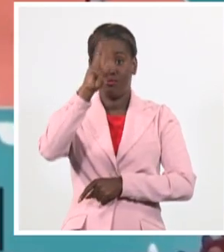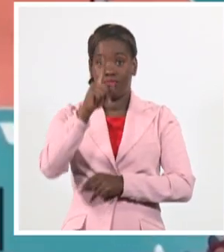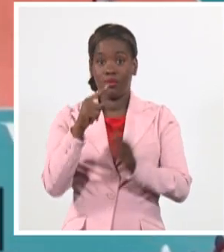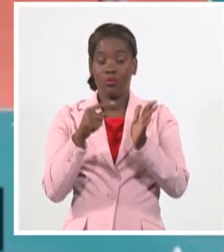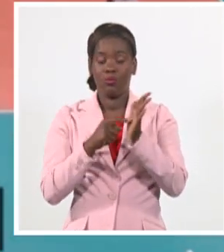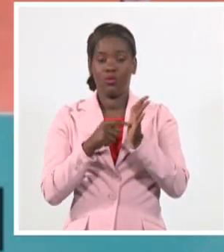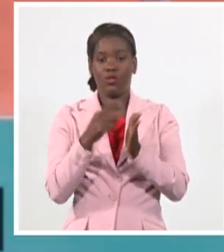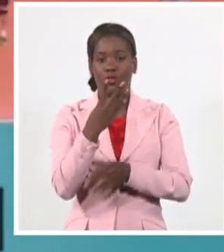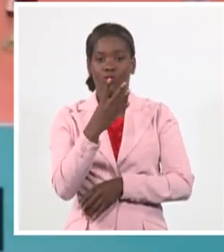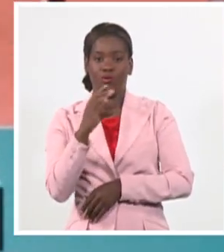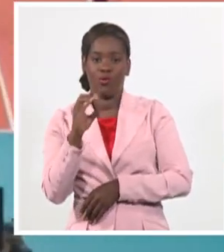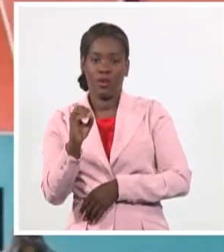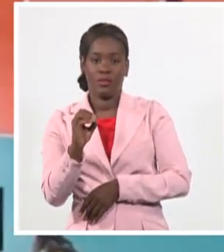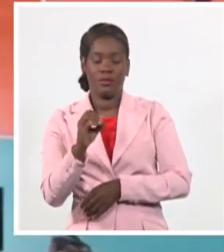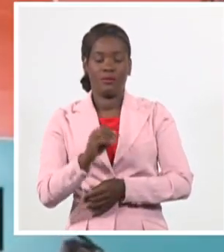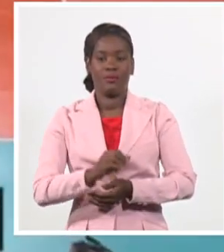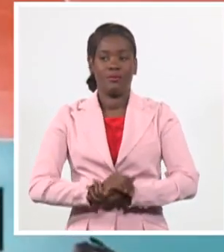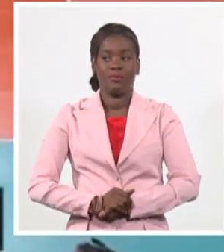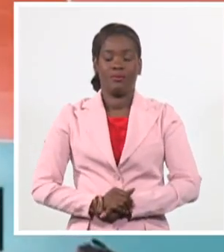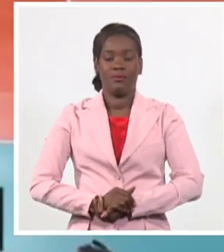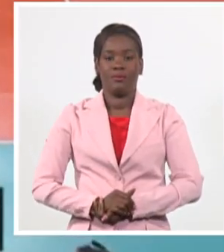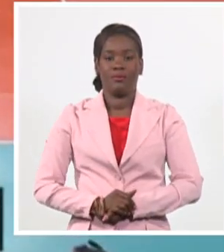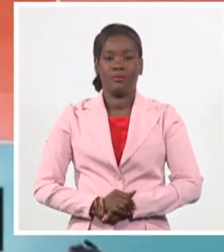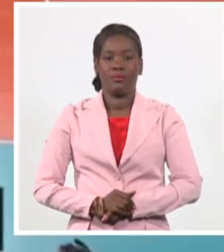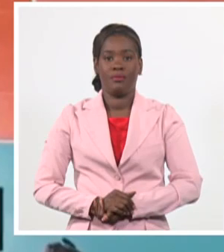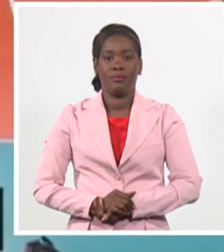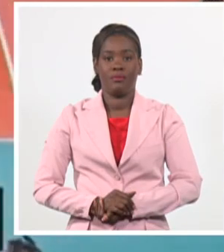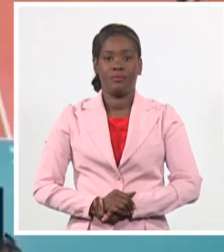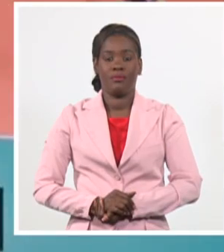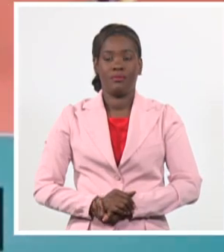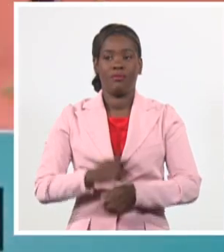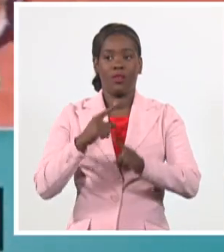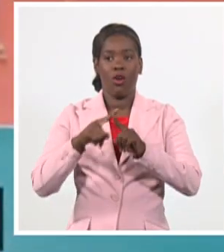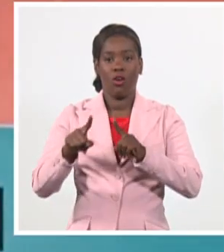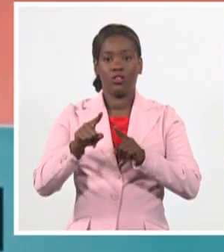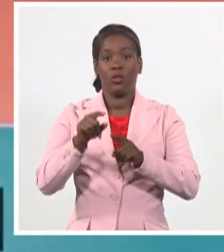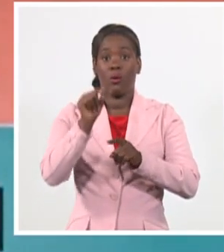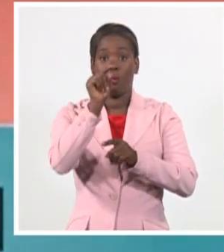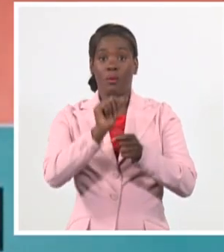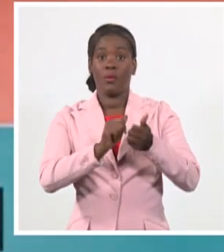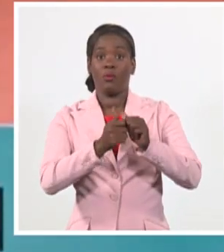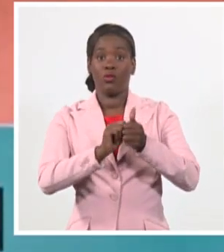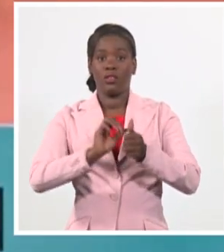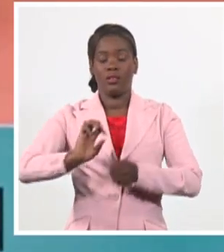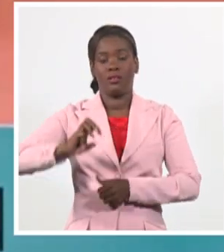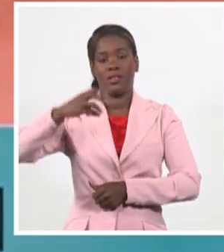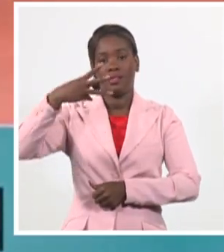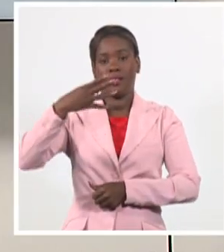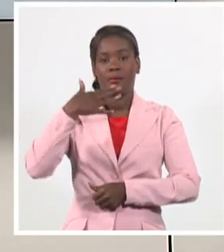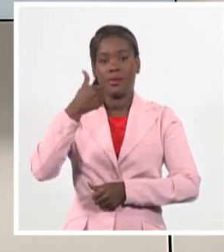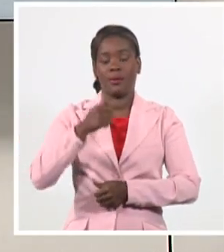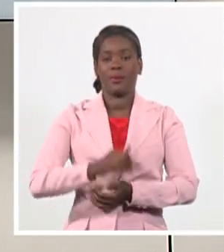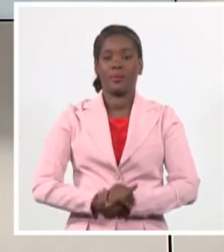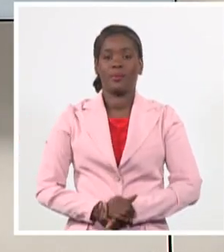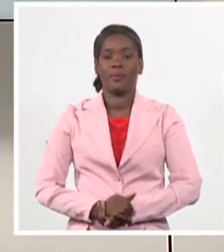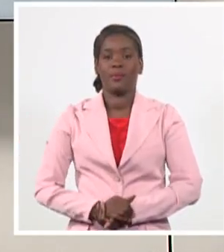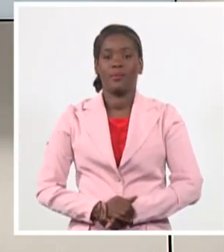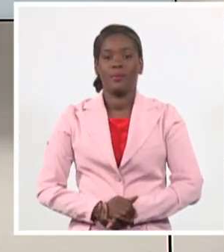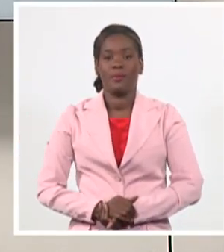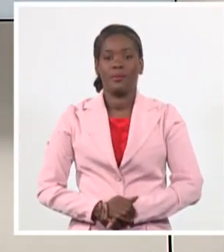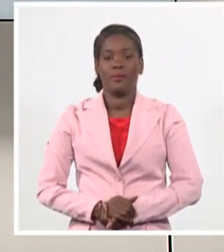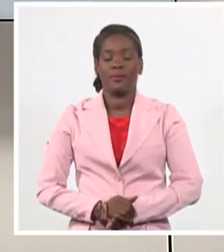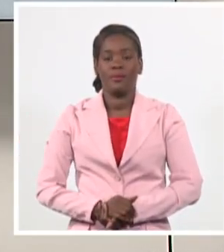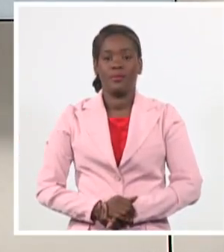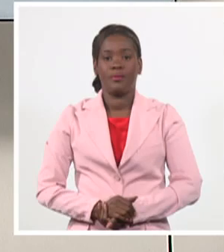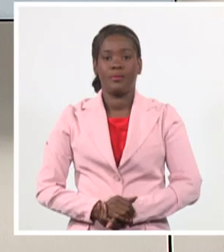central Robert Landy Simón, segundo entre los bloqueadores, y Yonder García, tercero entre los mejores líberos. Y